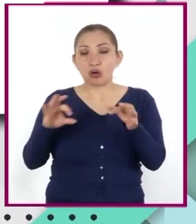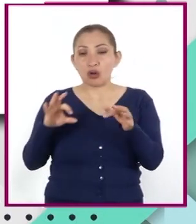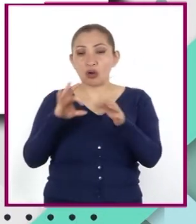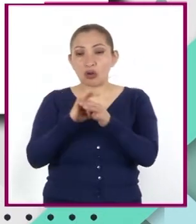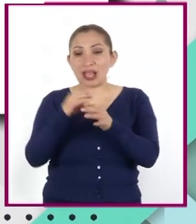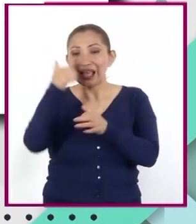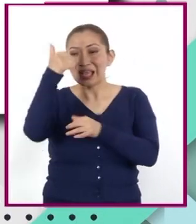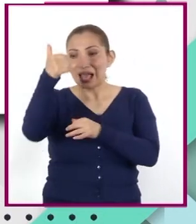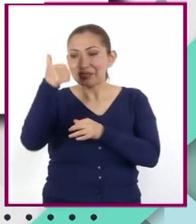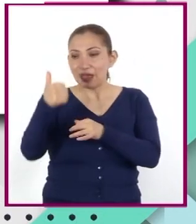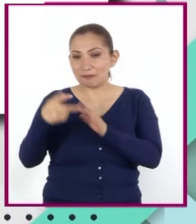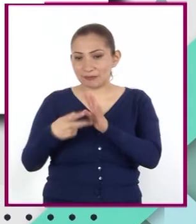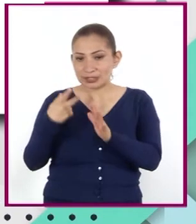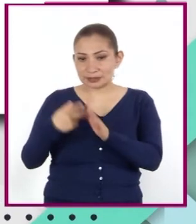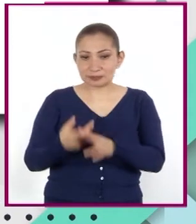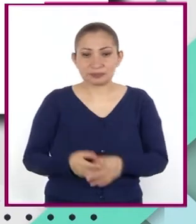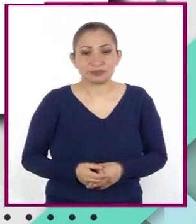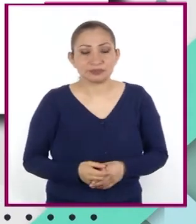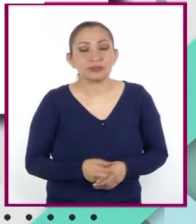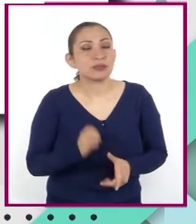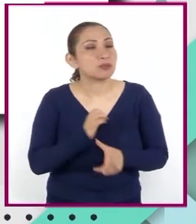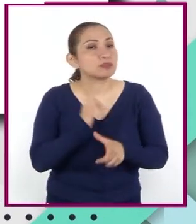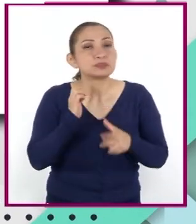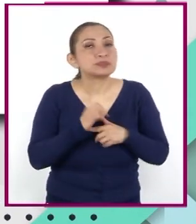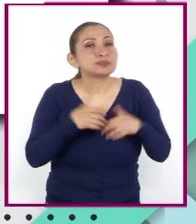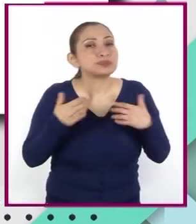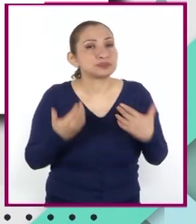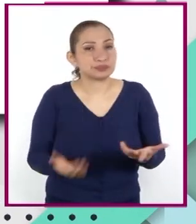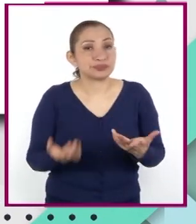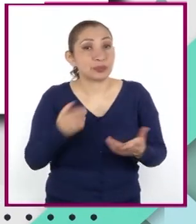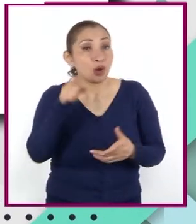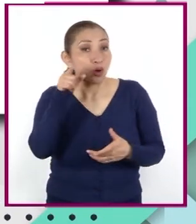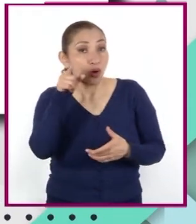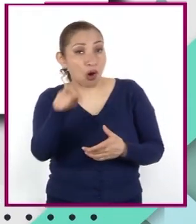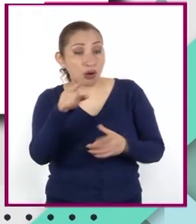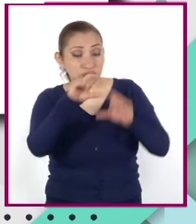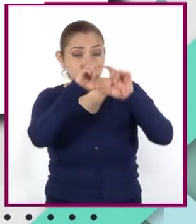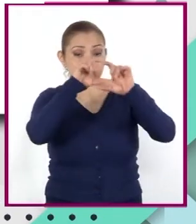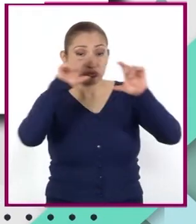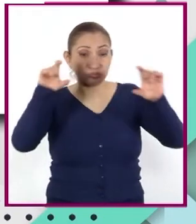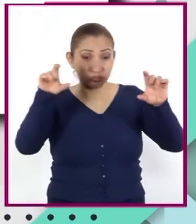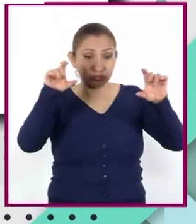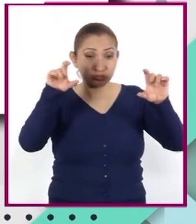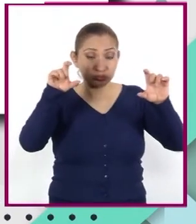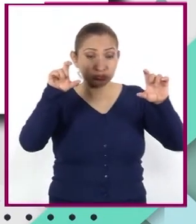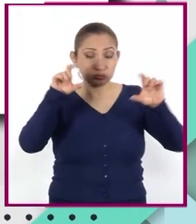en cada ocasión, de tal forma que es mediante la expresión